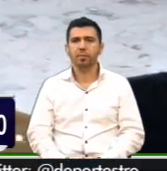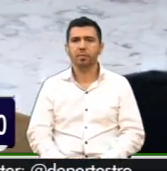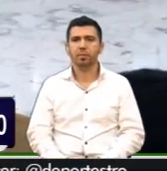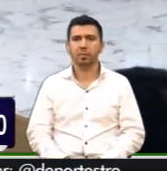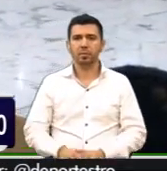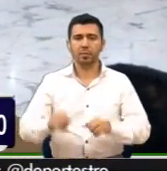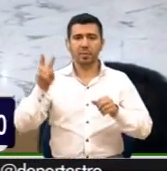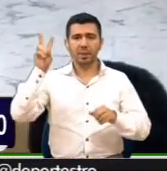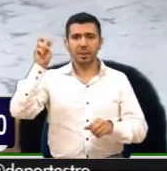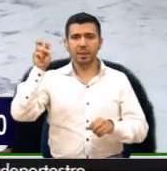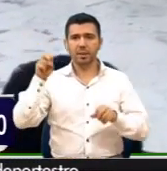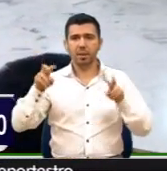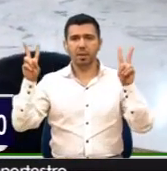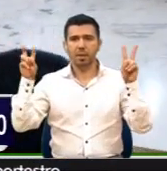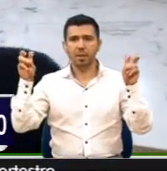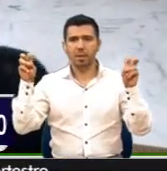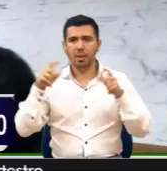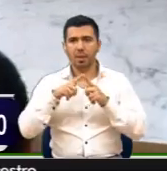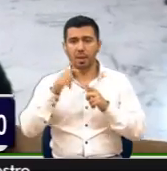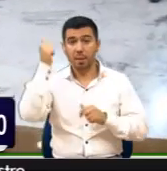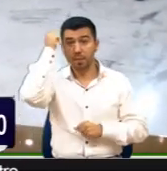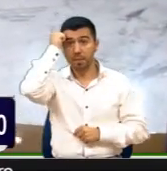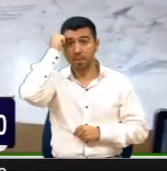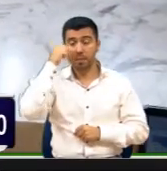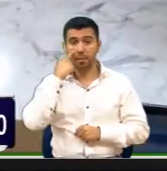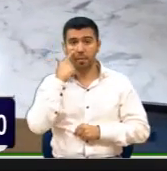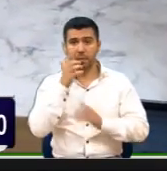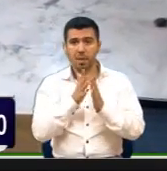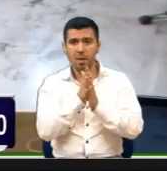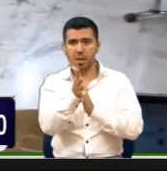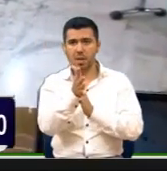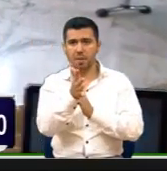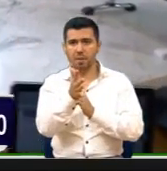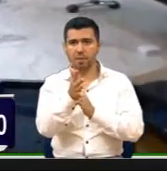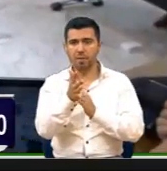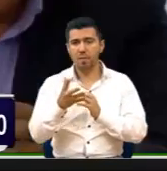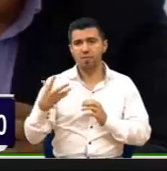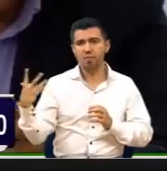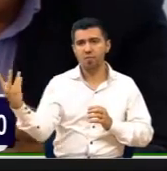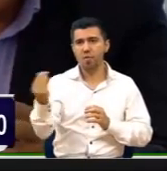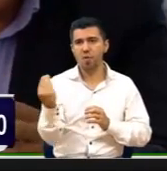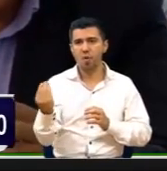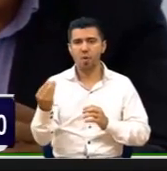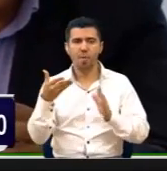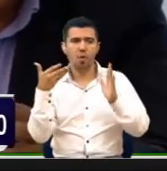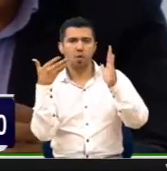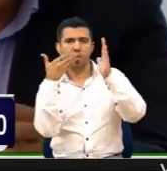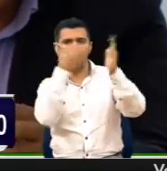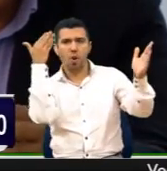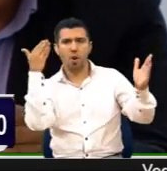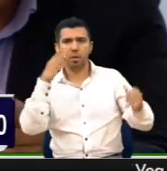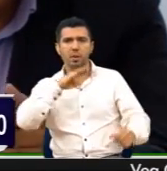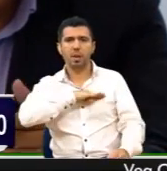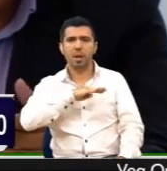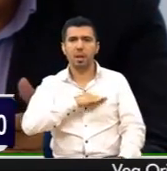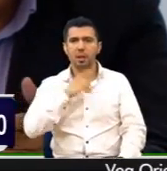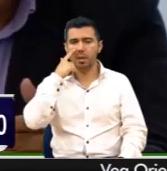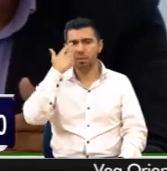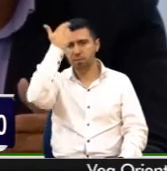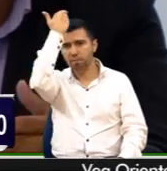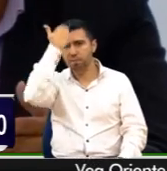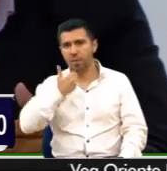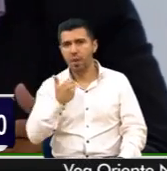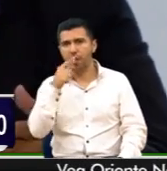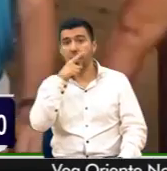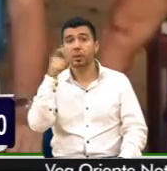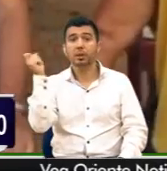Siete temas principales contempla el informe donde la bancada opositora del Consejo de Bucaramanga evalúa los 100 días